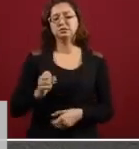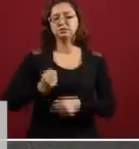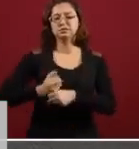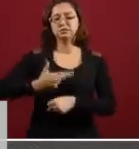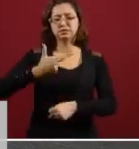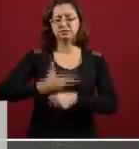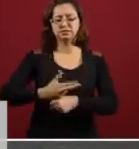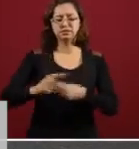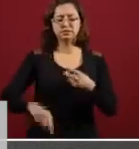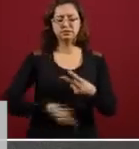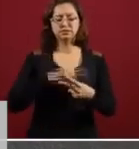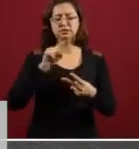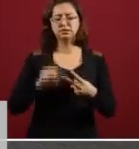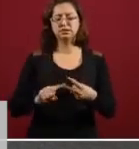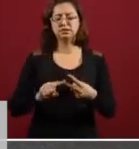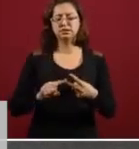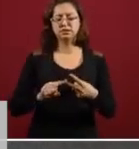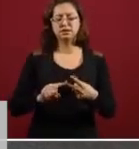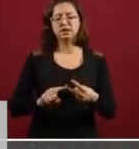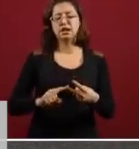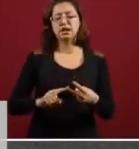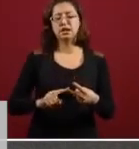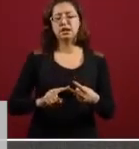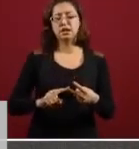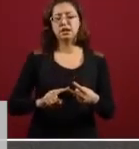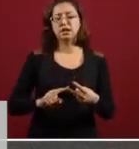ciudadanos de cómo se desenvuelve este proceso.